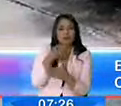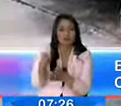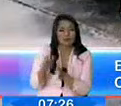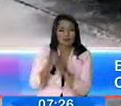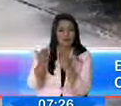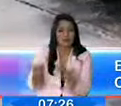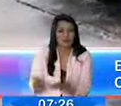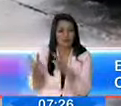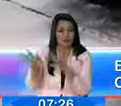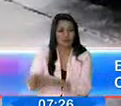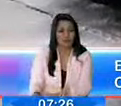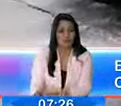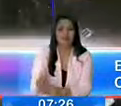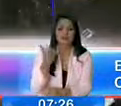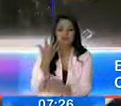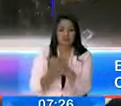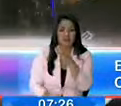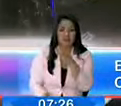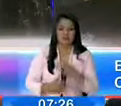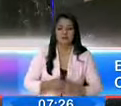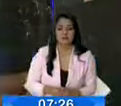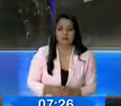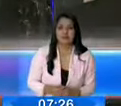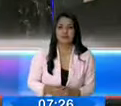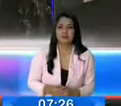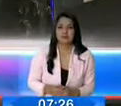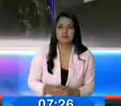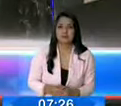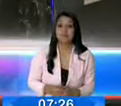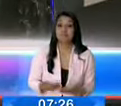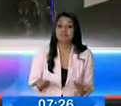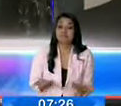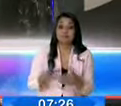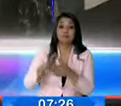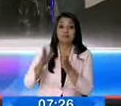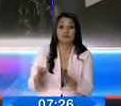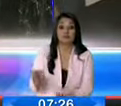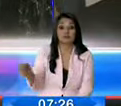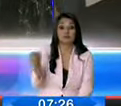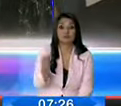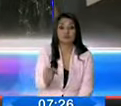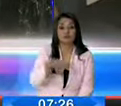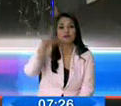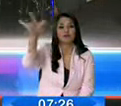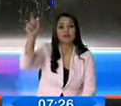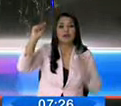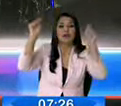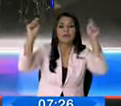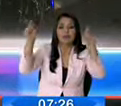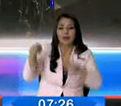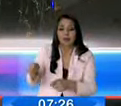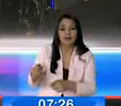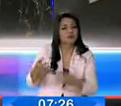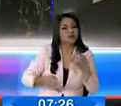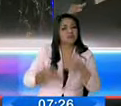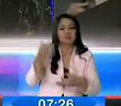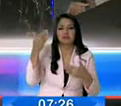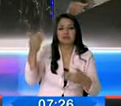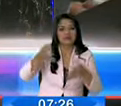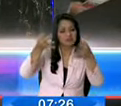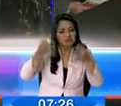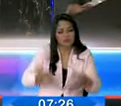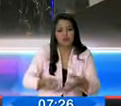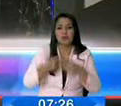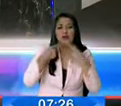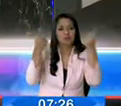Comercio hubo graves fallas. La consecuencia de la ausencia de la canciller por este viaje de campaña será un juicio político que ha sido